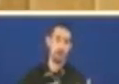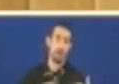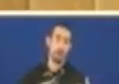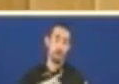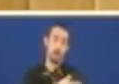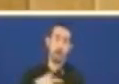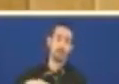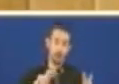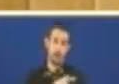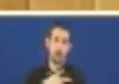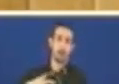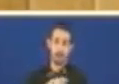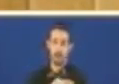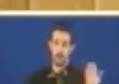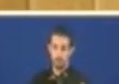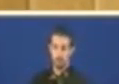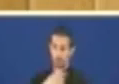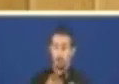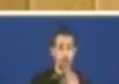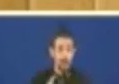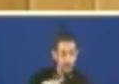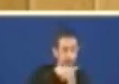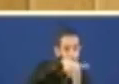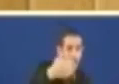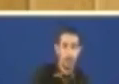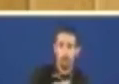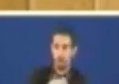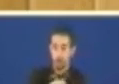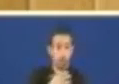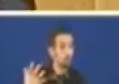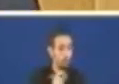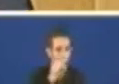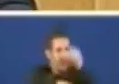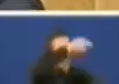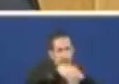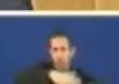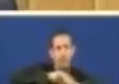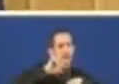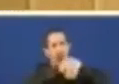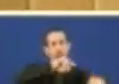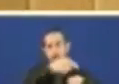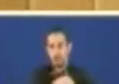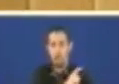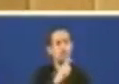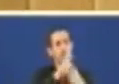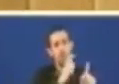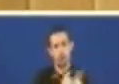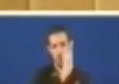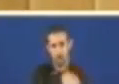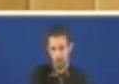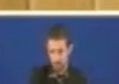rúa. Non poden sair á rúa porque hai quen os sinala co dedo e lles pon nome de algún tipo de embutido, verdade?